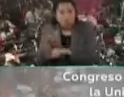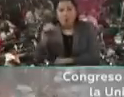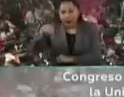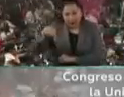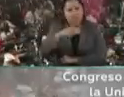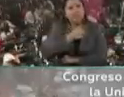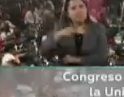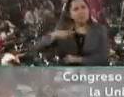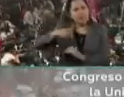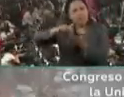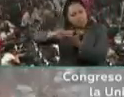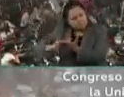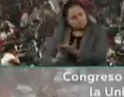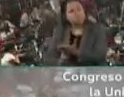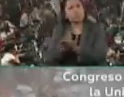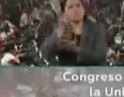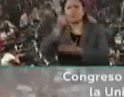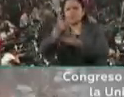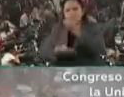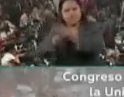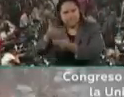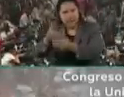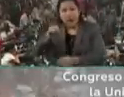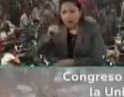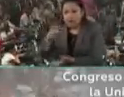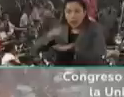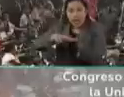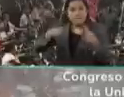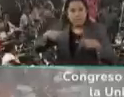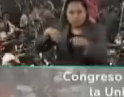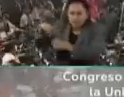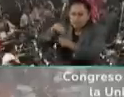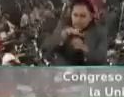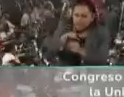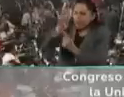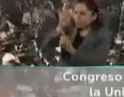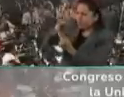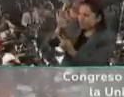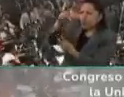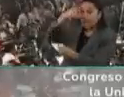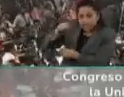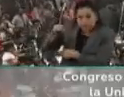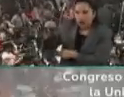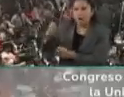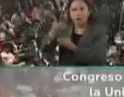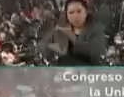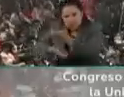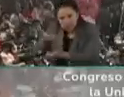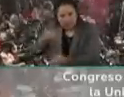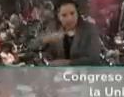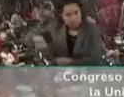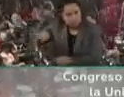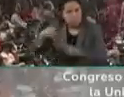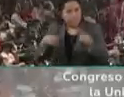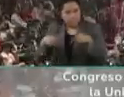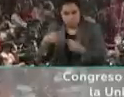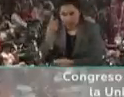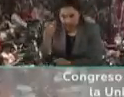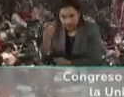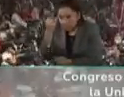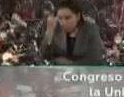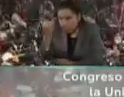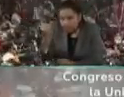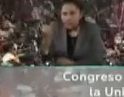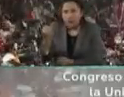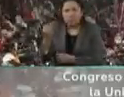del pueblo, por el pueblo y para el pueblo, no desaparezca nunca de la faz de la tierra. Con nosotros